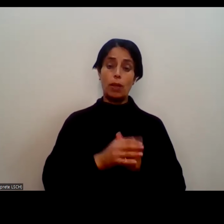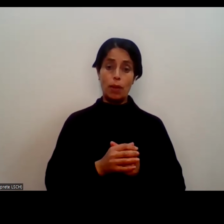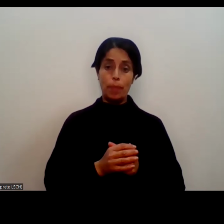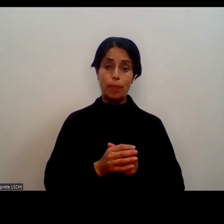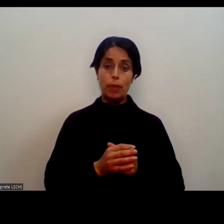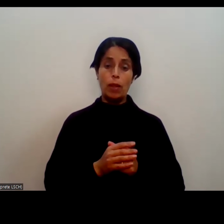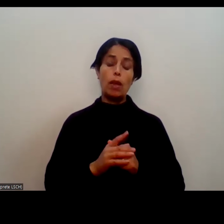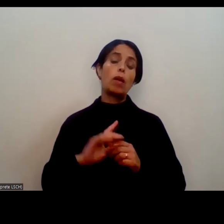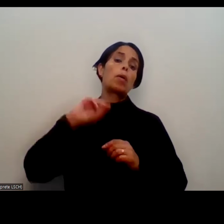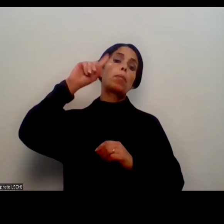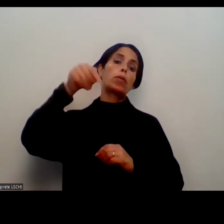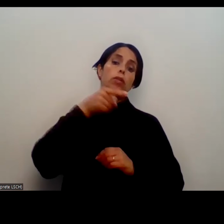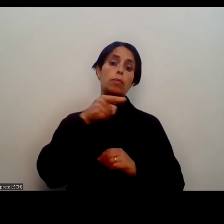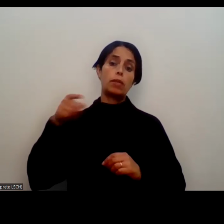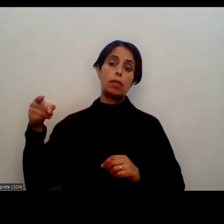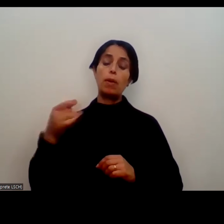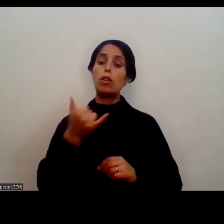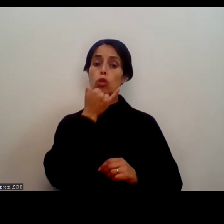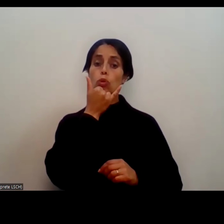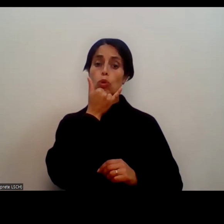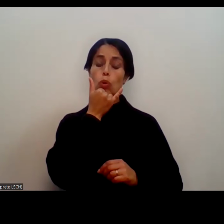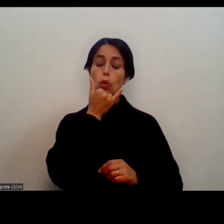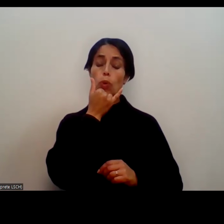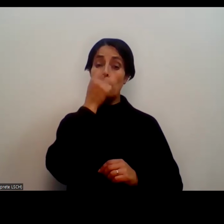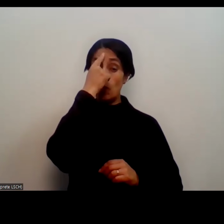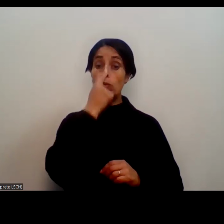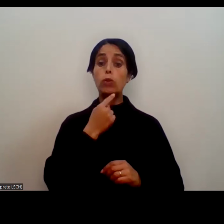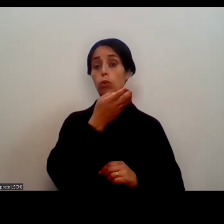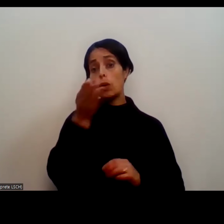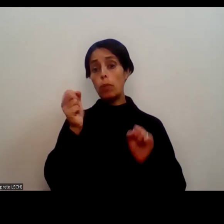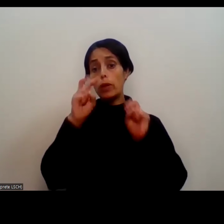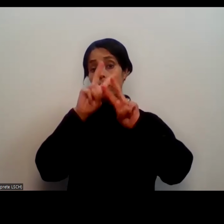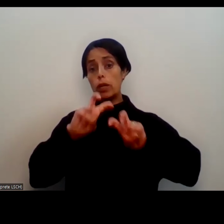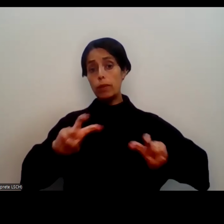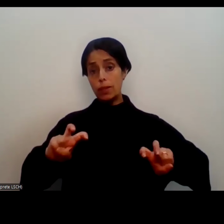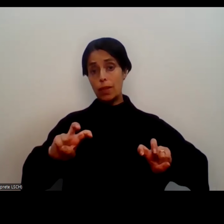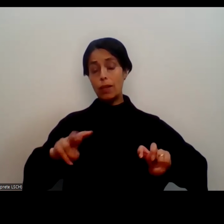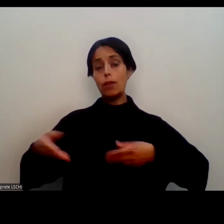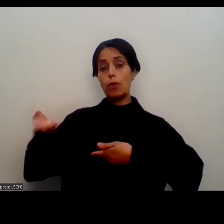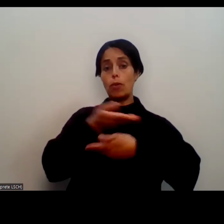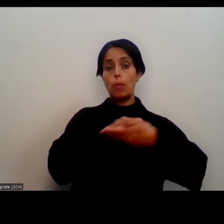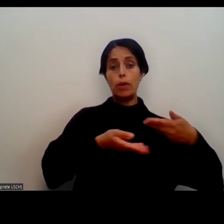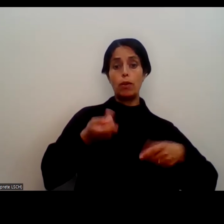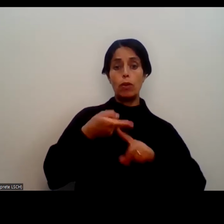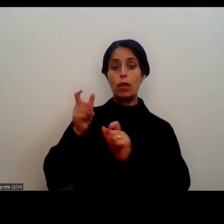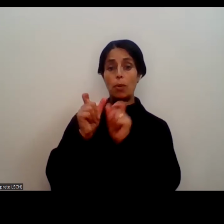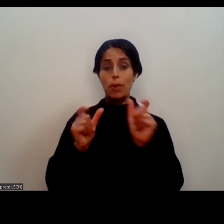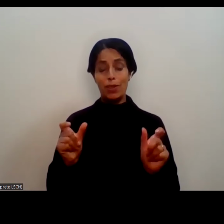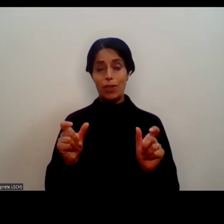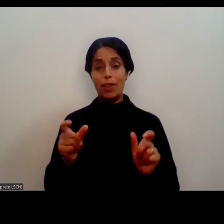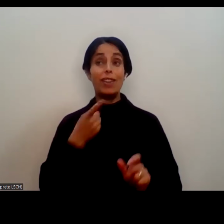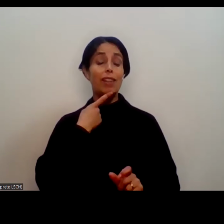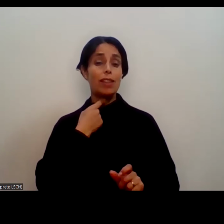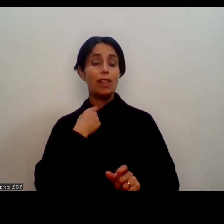la próxima semana ya en el canal de YouTube del museo para que la puedan revisar y la puedan compartir con otras personas que les interese